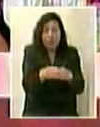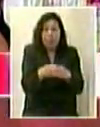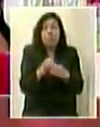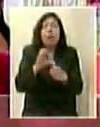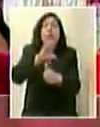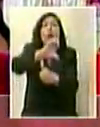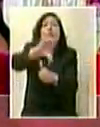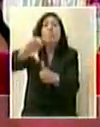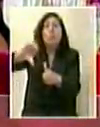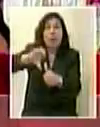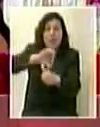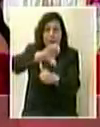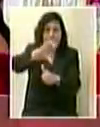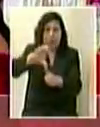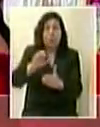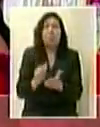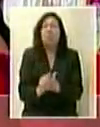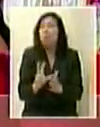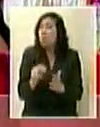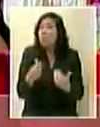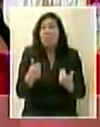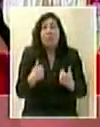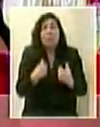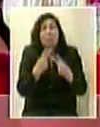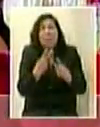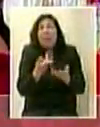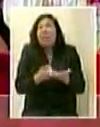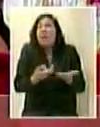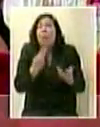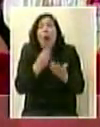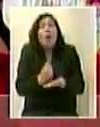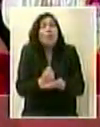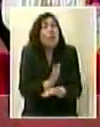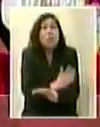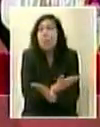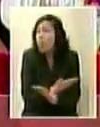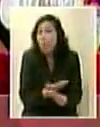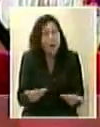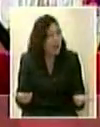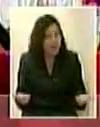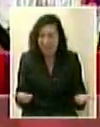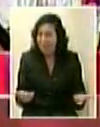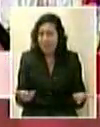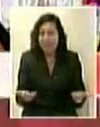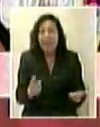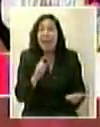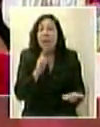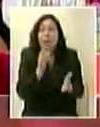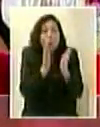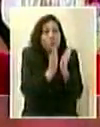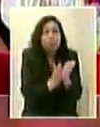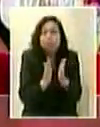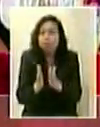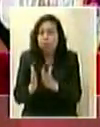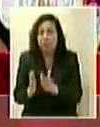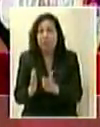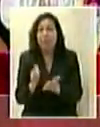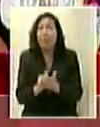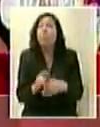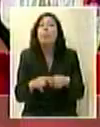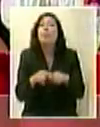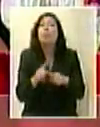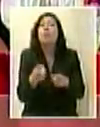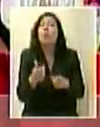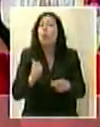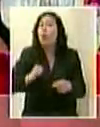alrededor no tienen quien vea por ellos. No tienen. O sea, estructuralmente dependen de